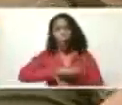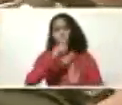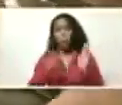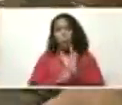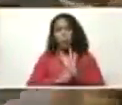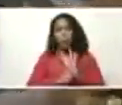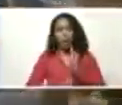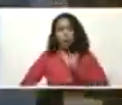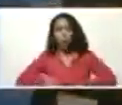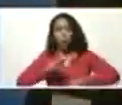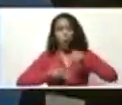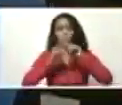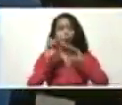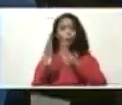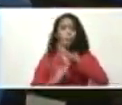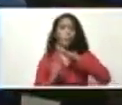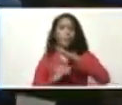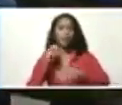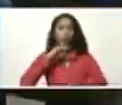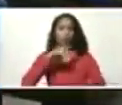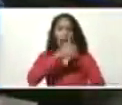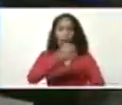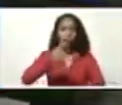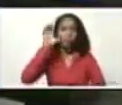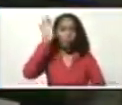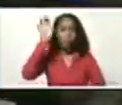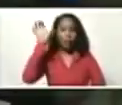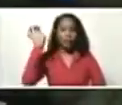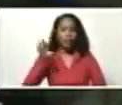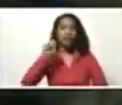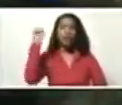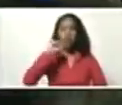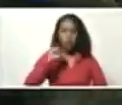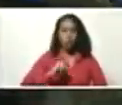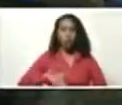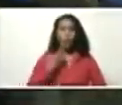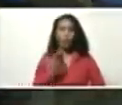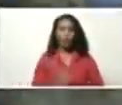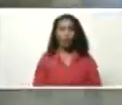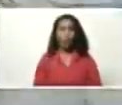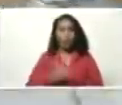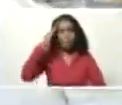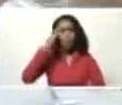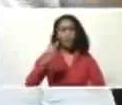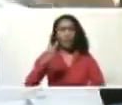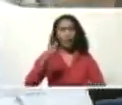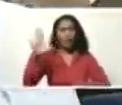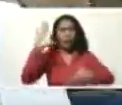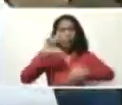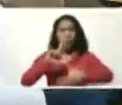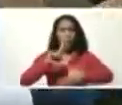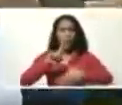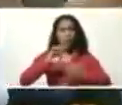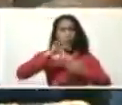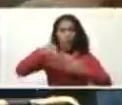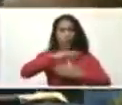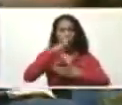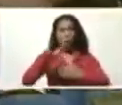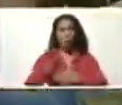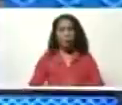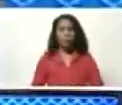construida con la base histórica de cada país. ¡Sí se puede! ¡Militares de América Latina y el Caribe!